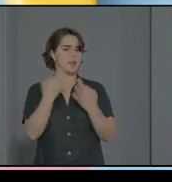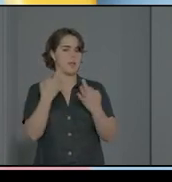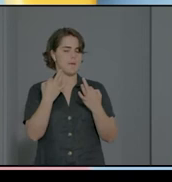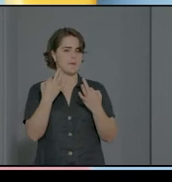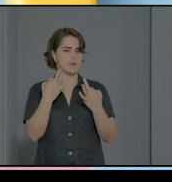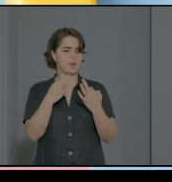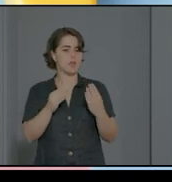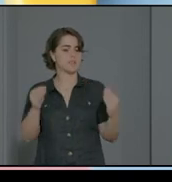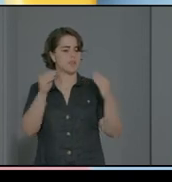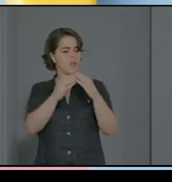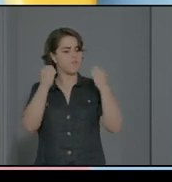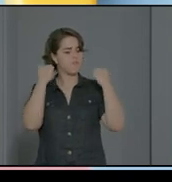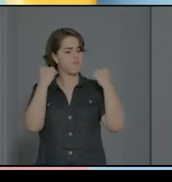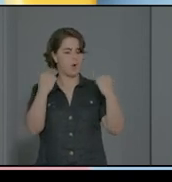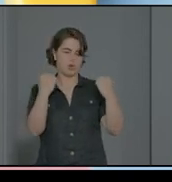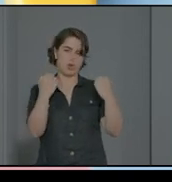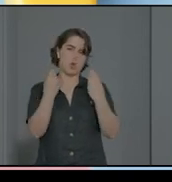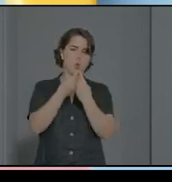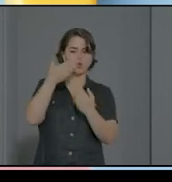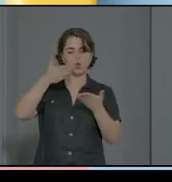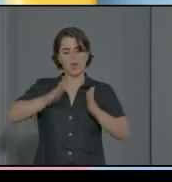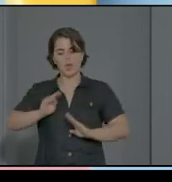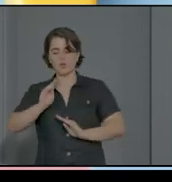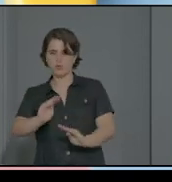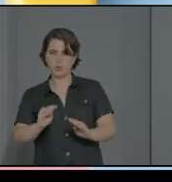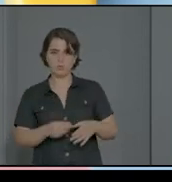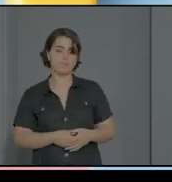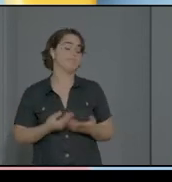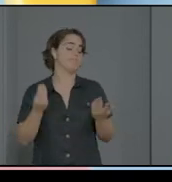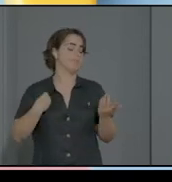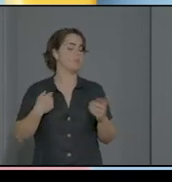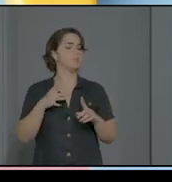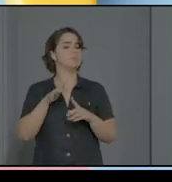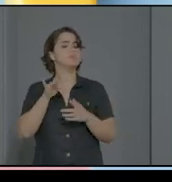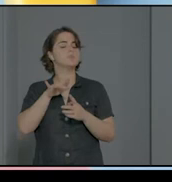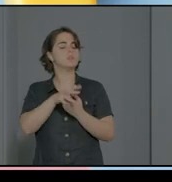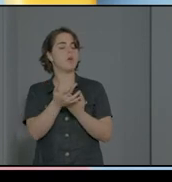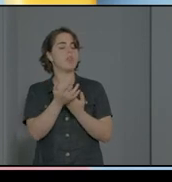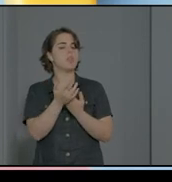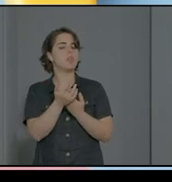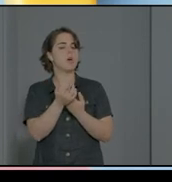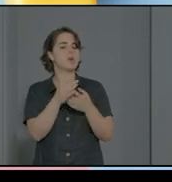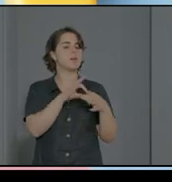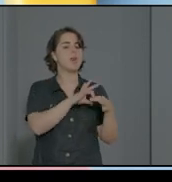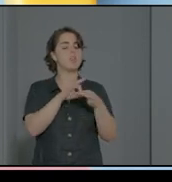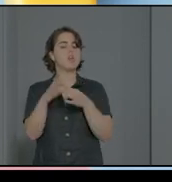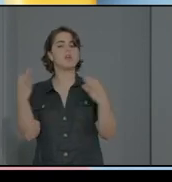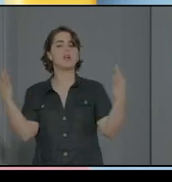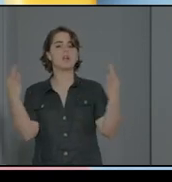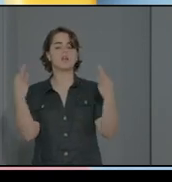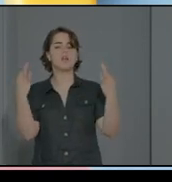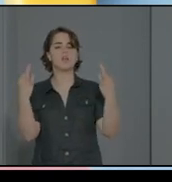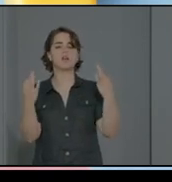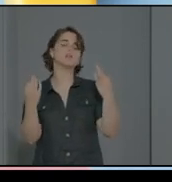sincronía con el niño. Y en este caso está relacionada con la actividad emotiva de la